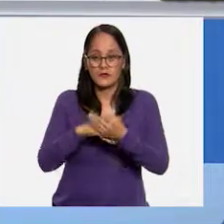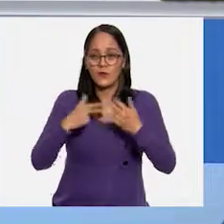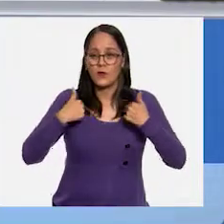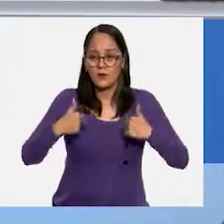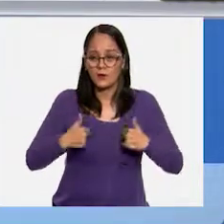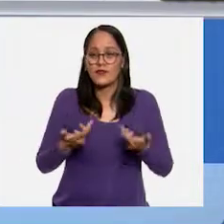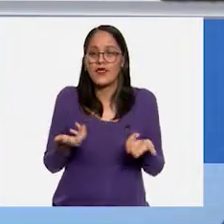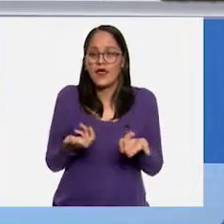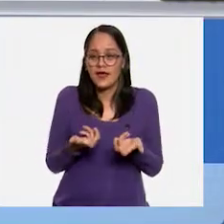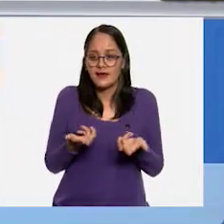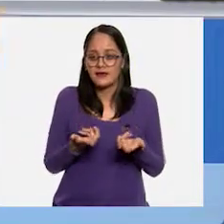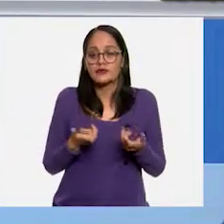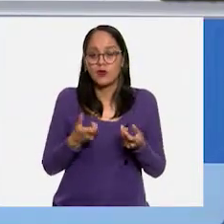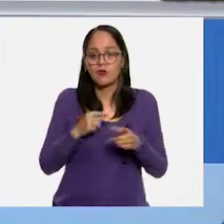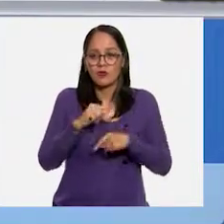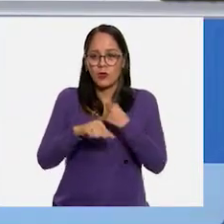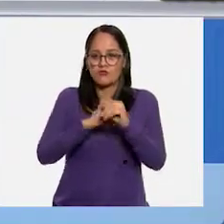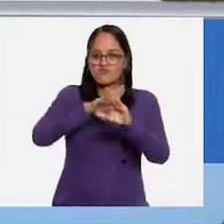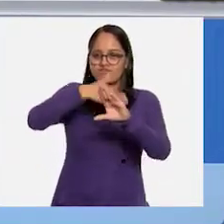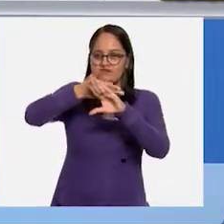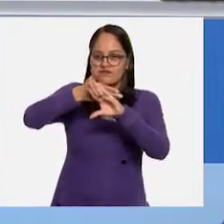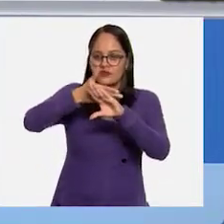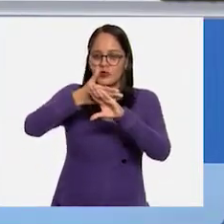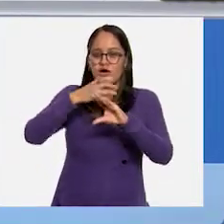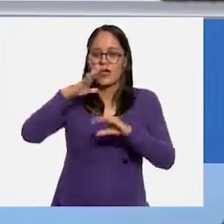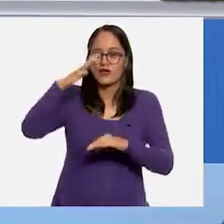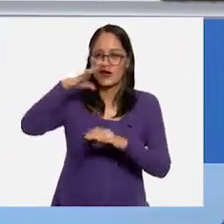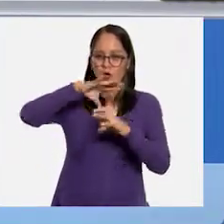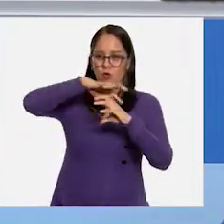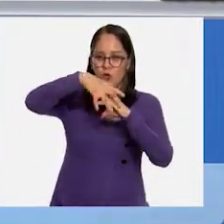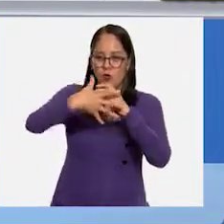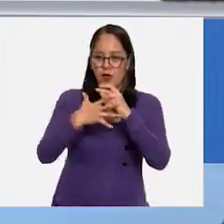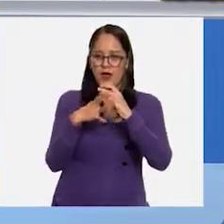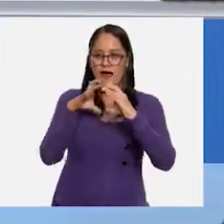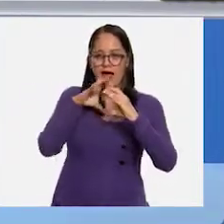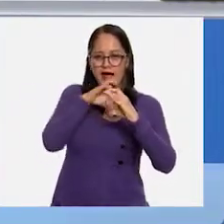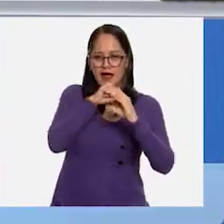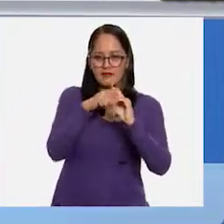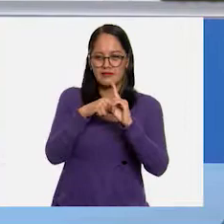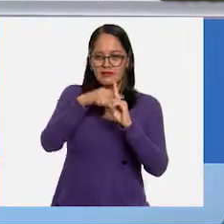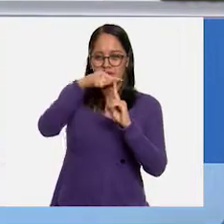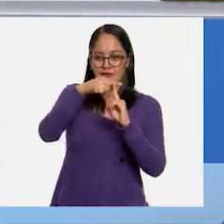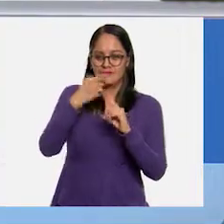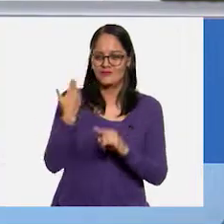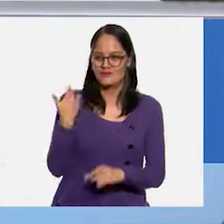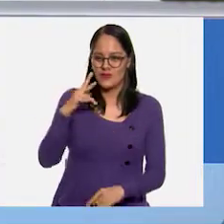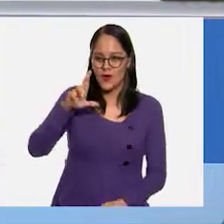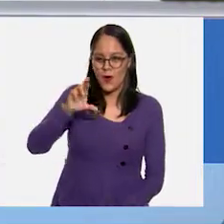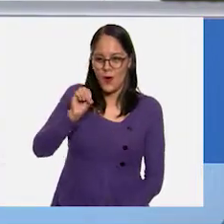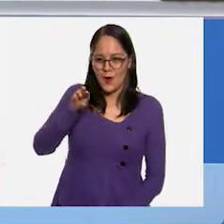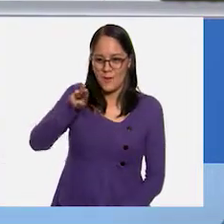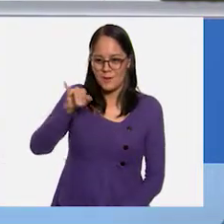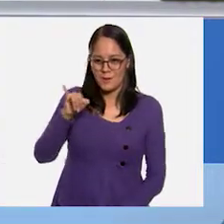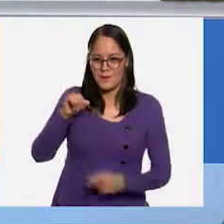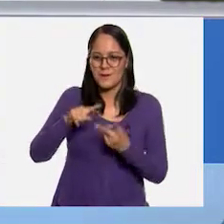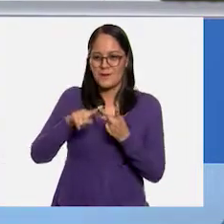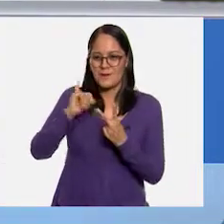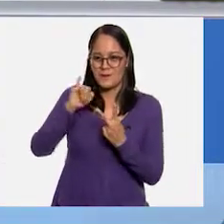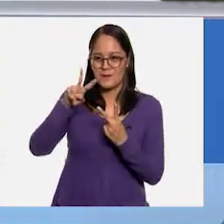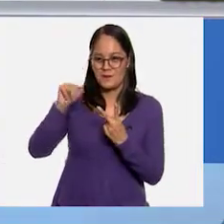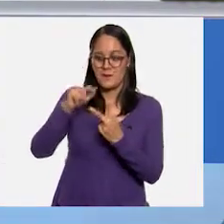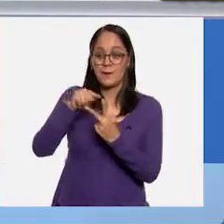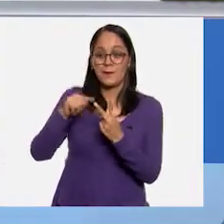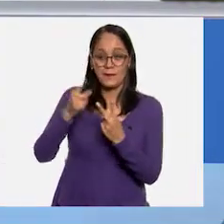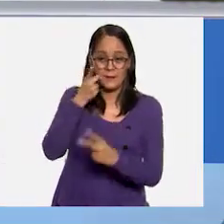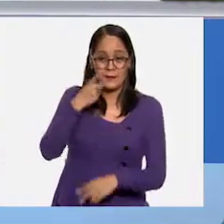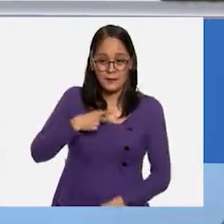humanas que causan el calentamiento global y que nos explicaron mis amigos Romy e Iván. Larisa, ¿me